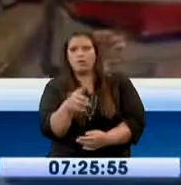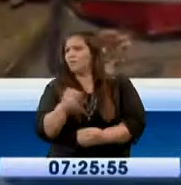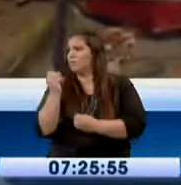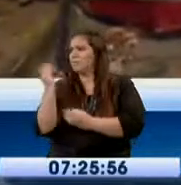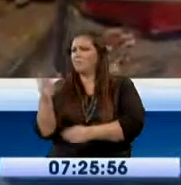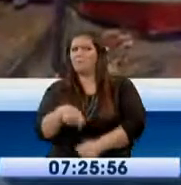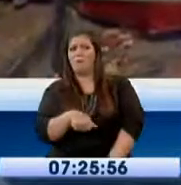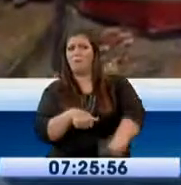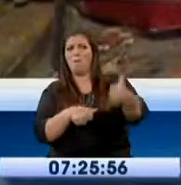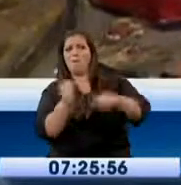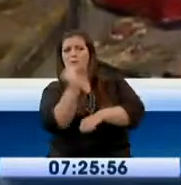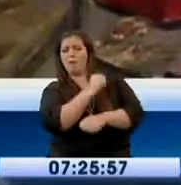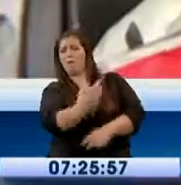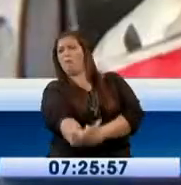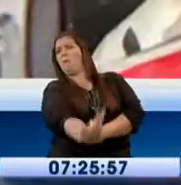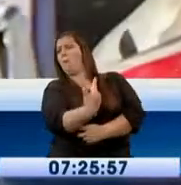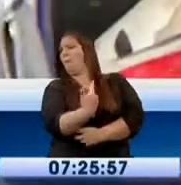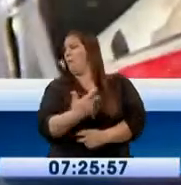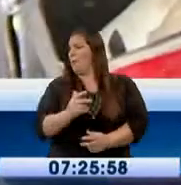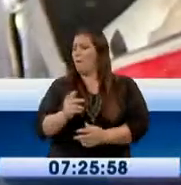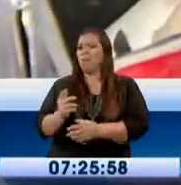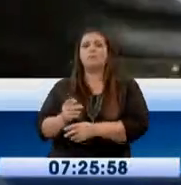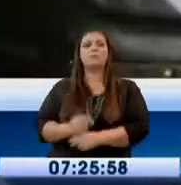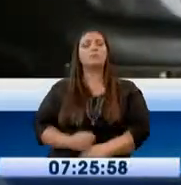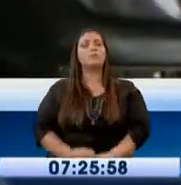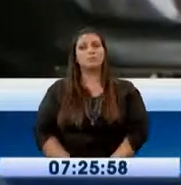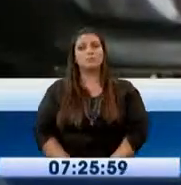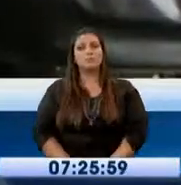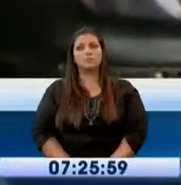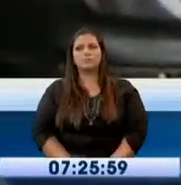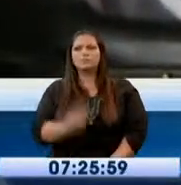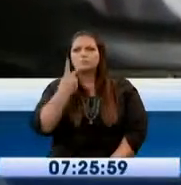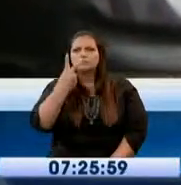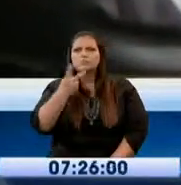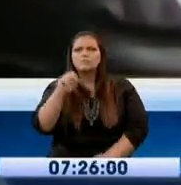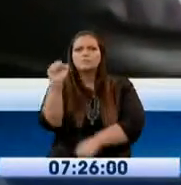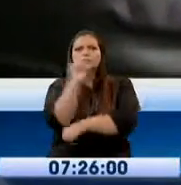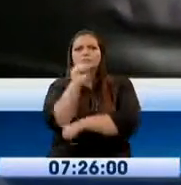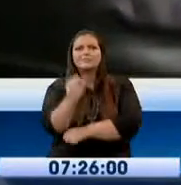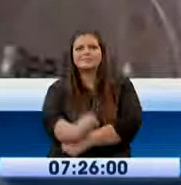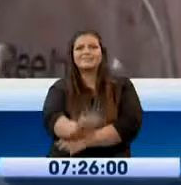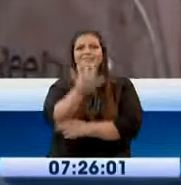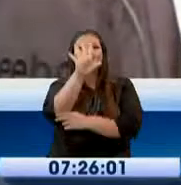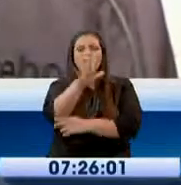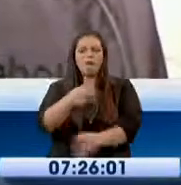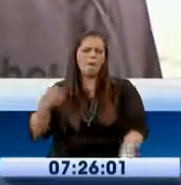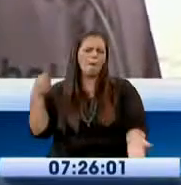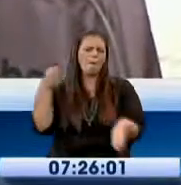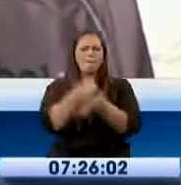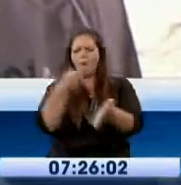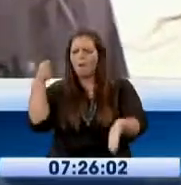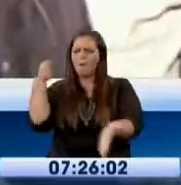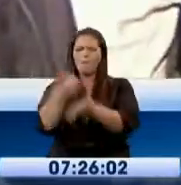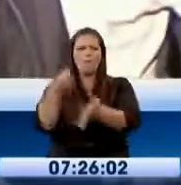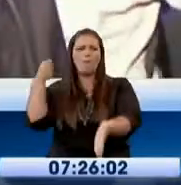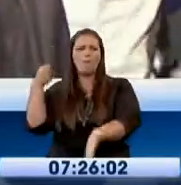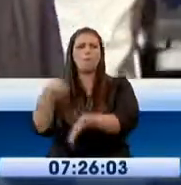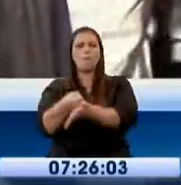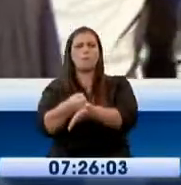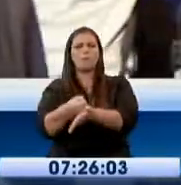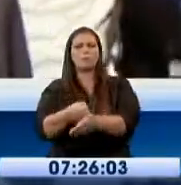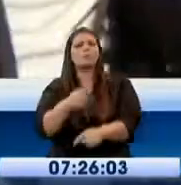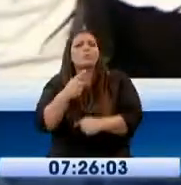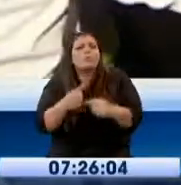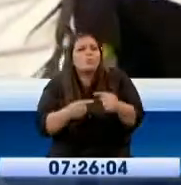daños en los 5 vehículos afectados permite apreciar la magnitud del accidente ocurrido la noche del martes en la